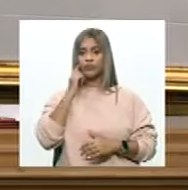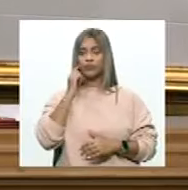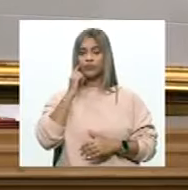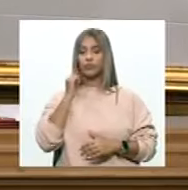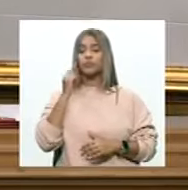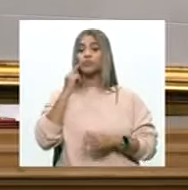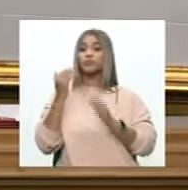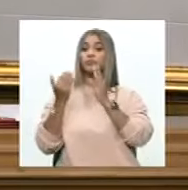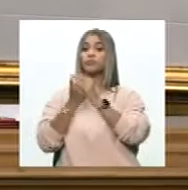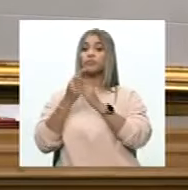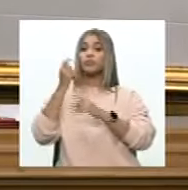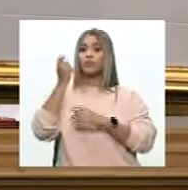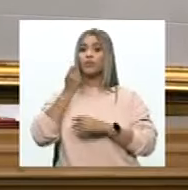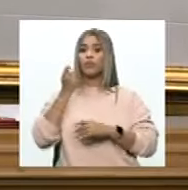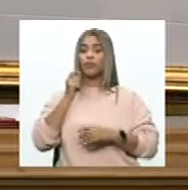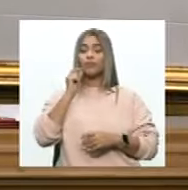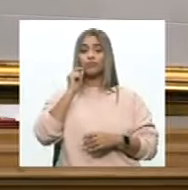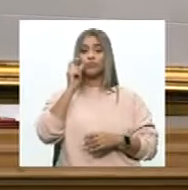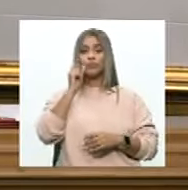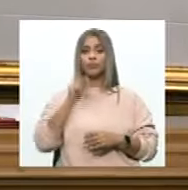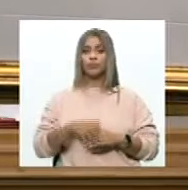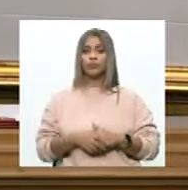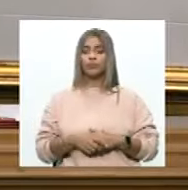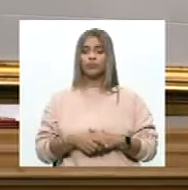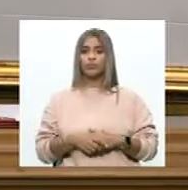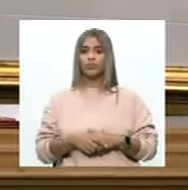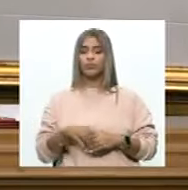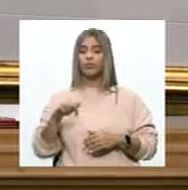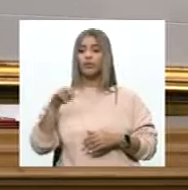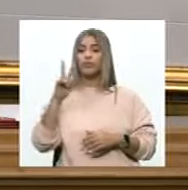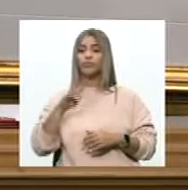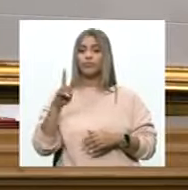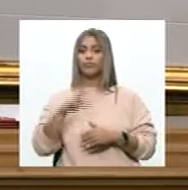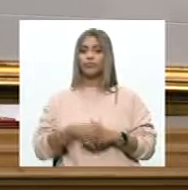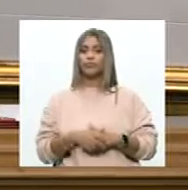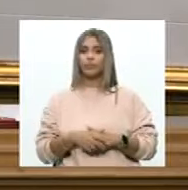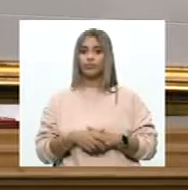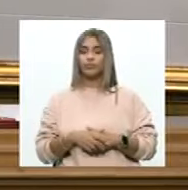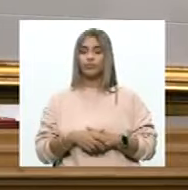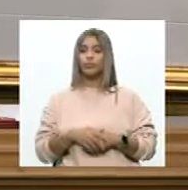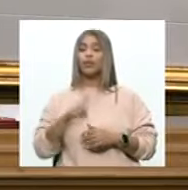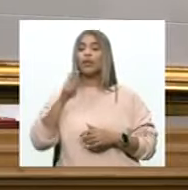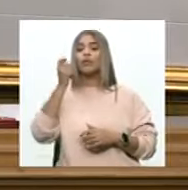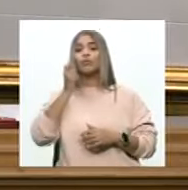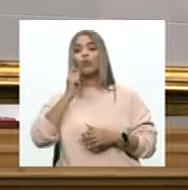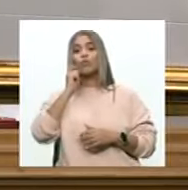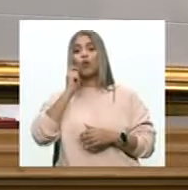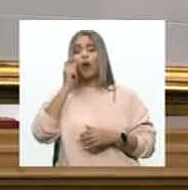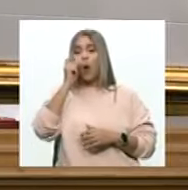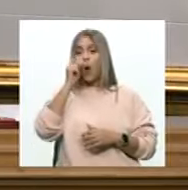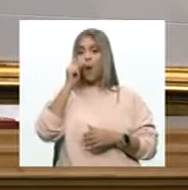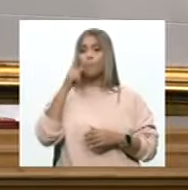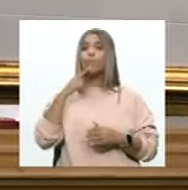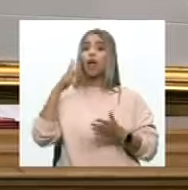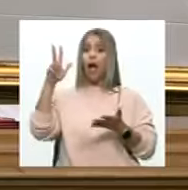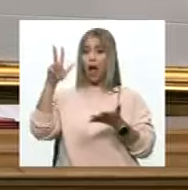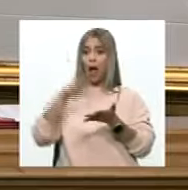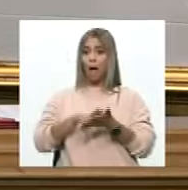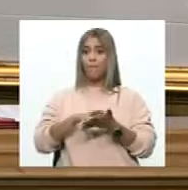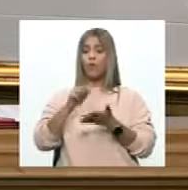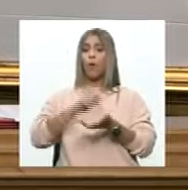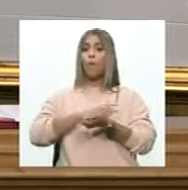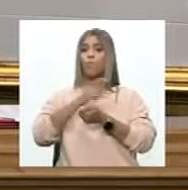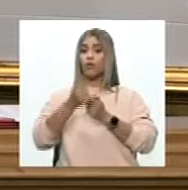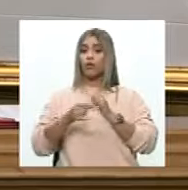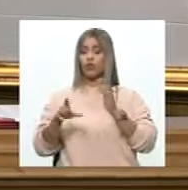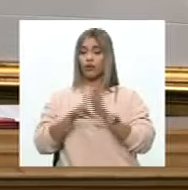honorables diputadas y diputados de la República Bolivariana de Venezuela, las diputadas y diputados que estén a favor del proyecto de orden